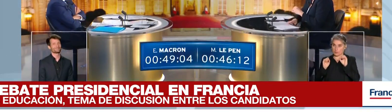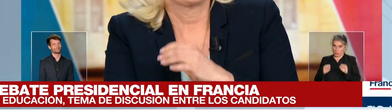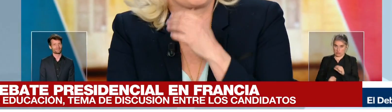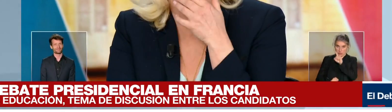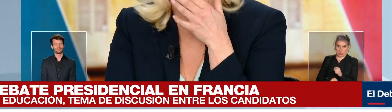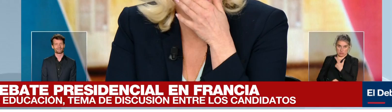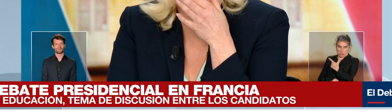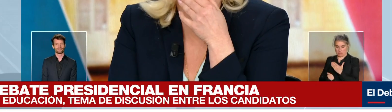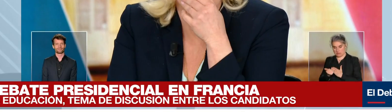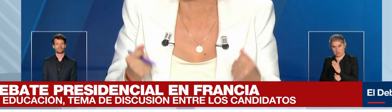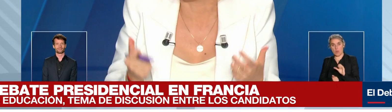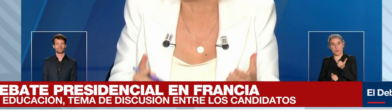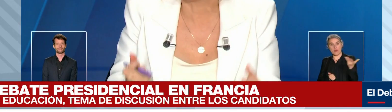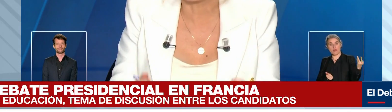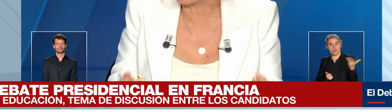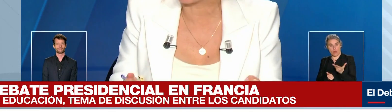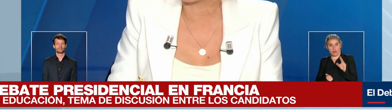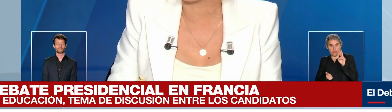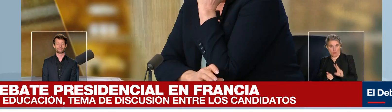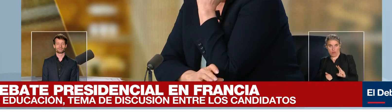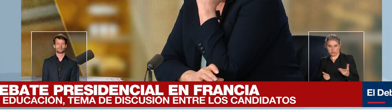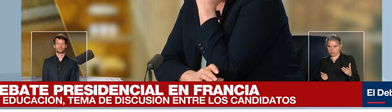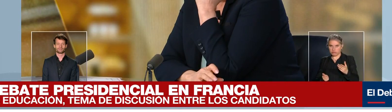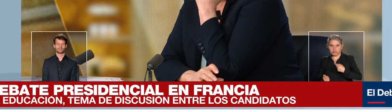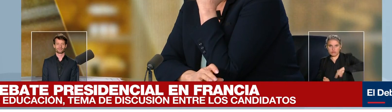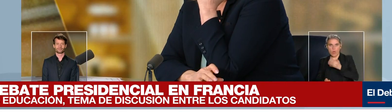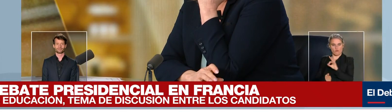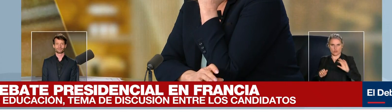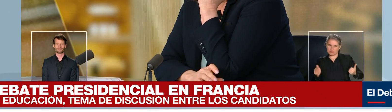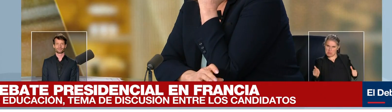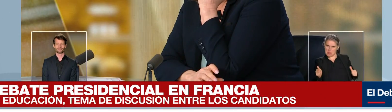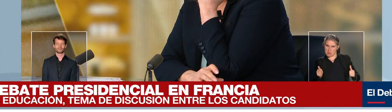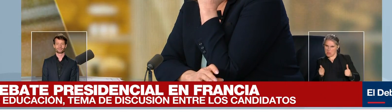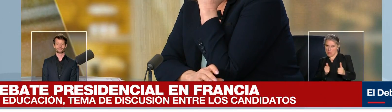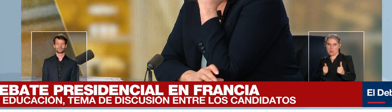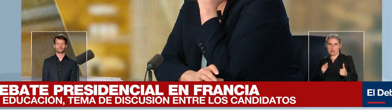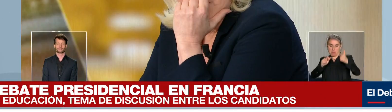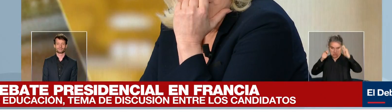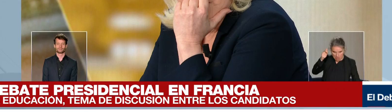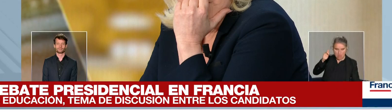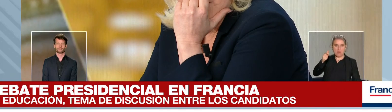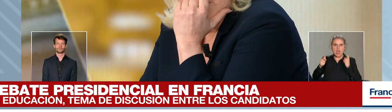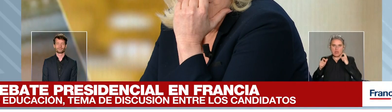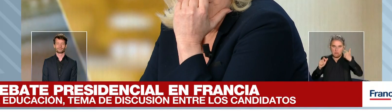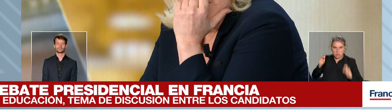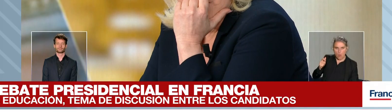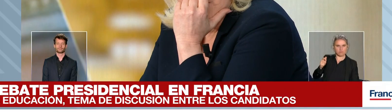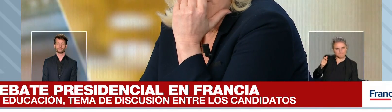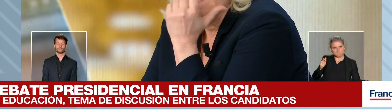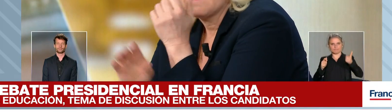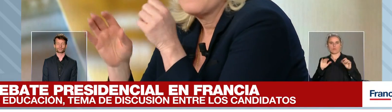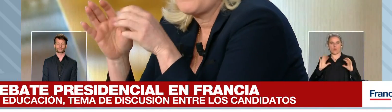podrá responder a las dos preguntas, Marine Le Pen. ¿Cómo va a hacer para subir en la